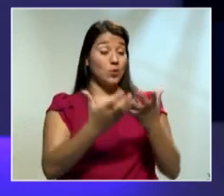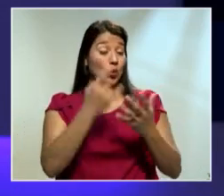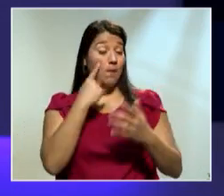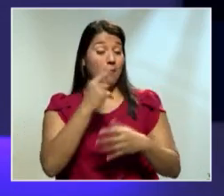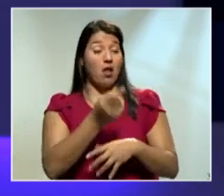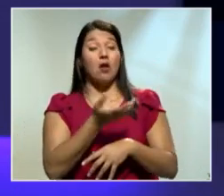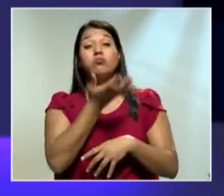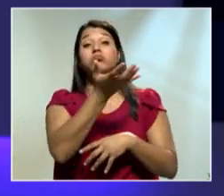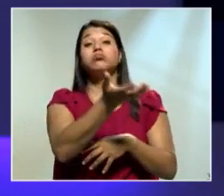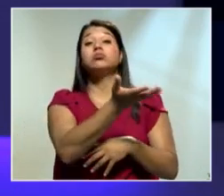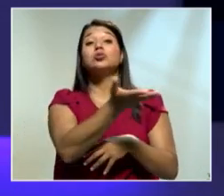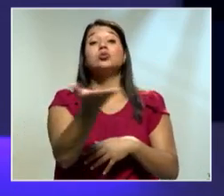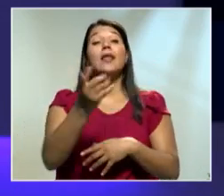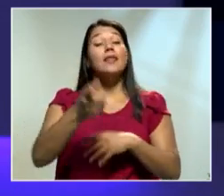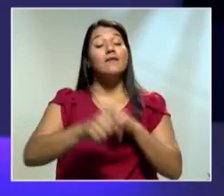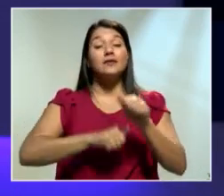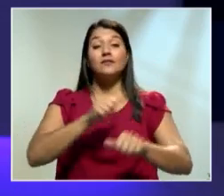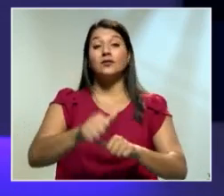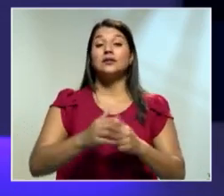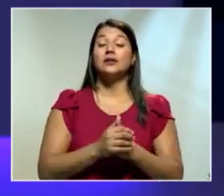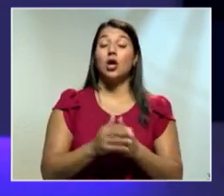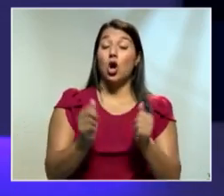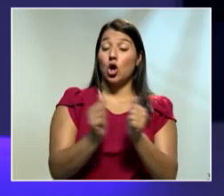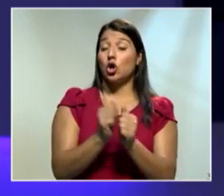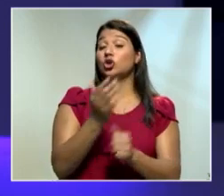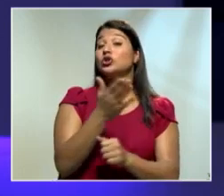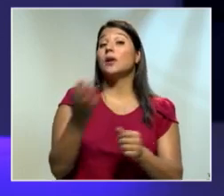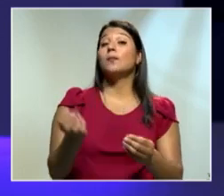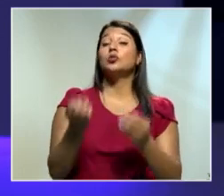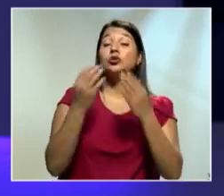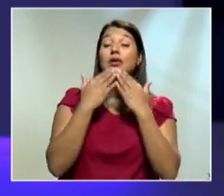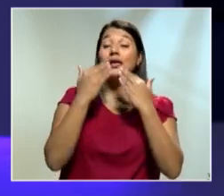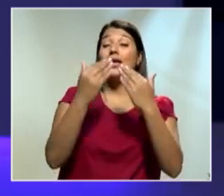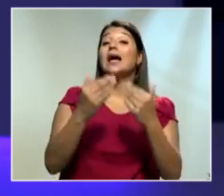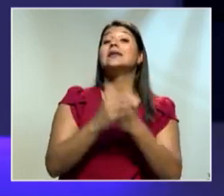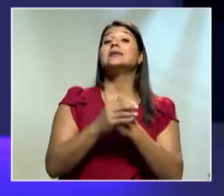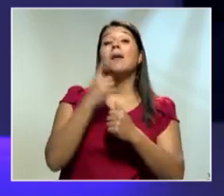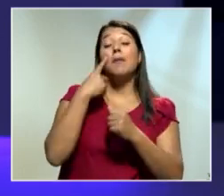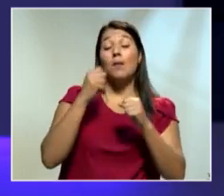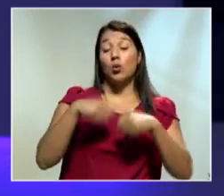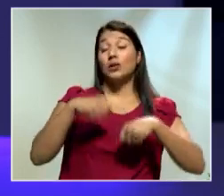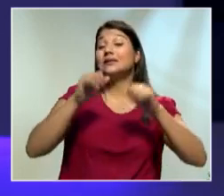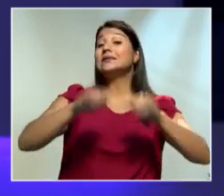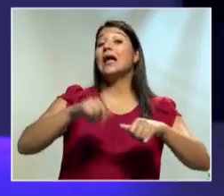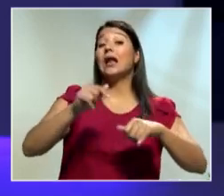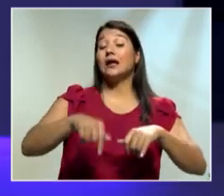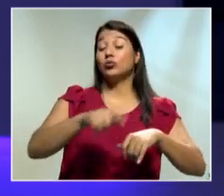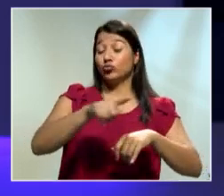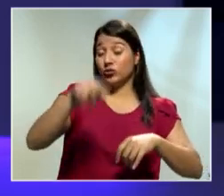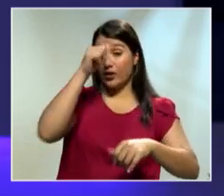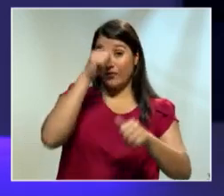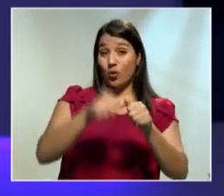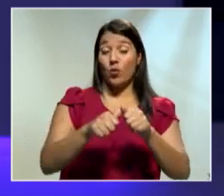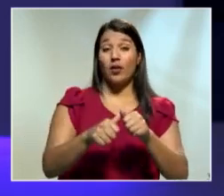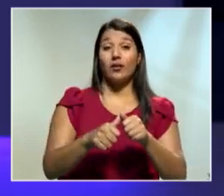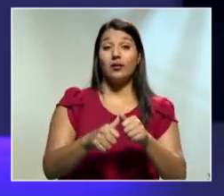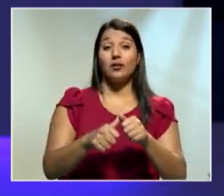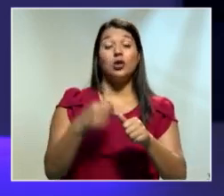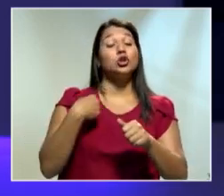hay que ponerse las pilas. Y con ustedes, muchísimas gracias por estar ahí. Recuerde,